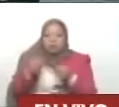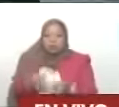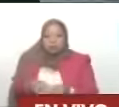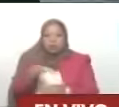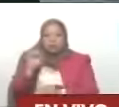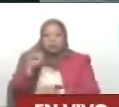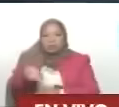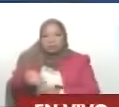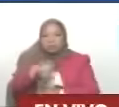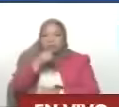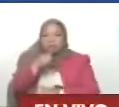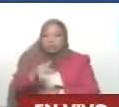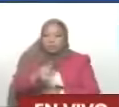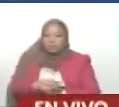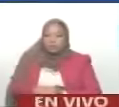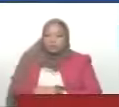Ah,